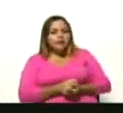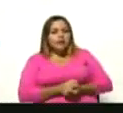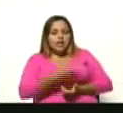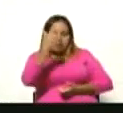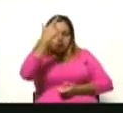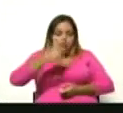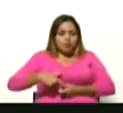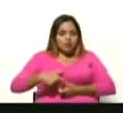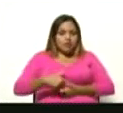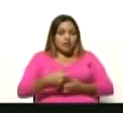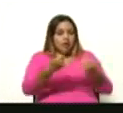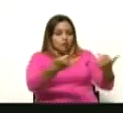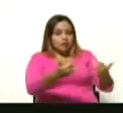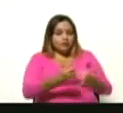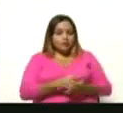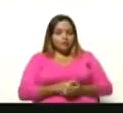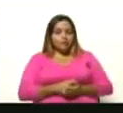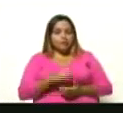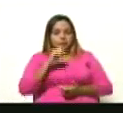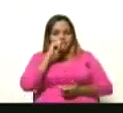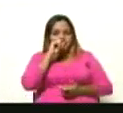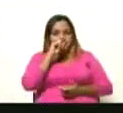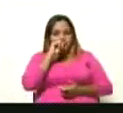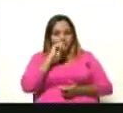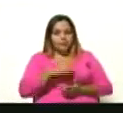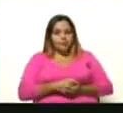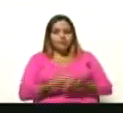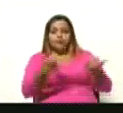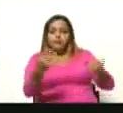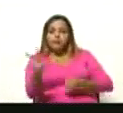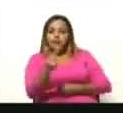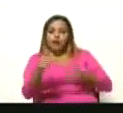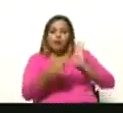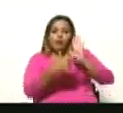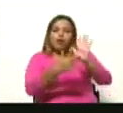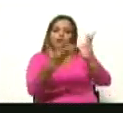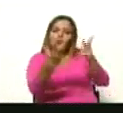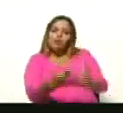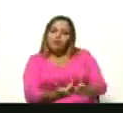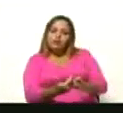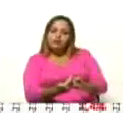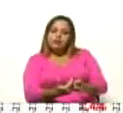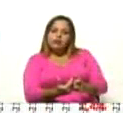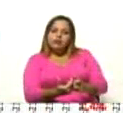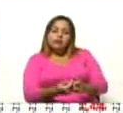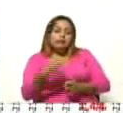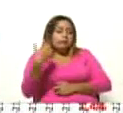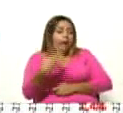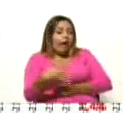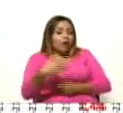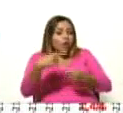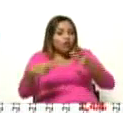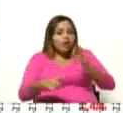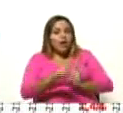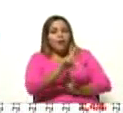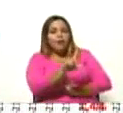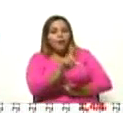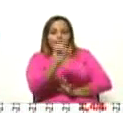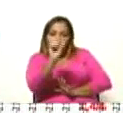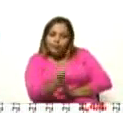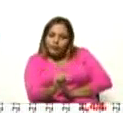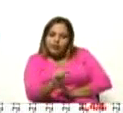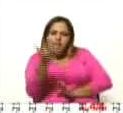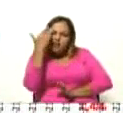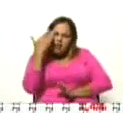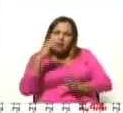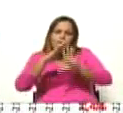personal actualmente. Hoy Venezuela está mostrando números de inflación de un dígito, repito, a pesar de la